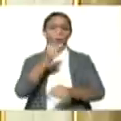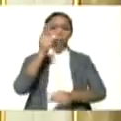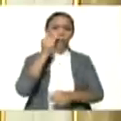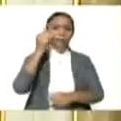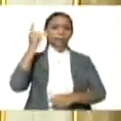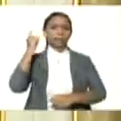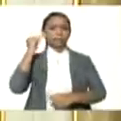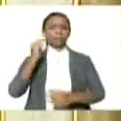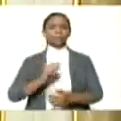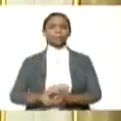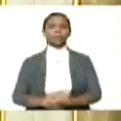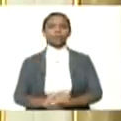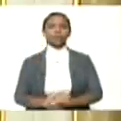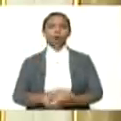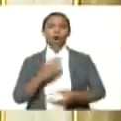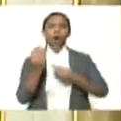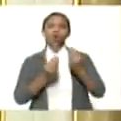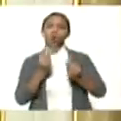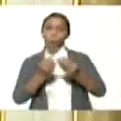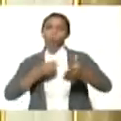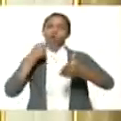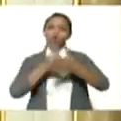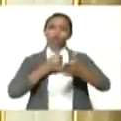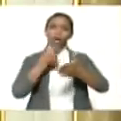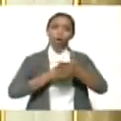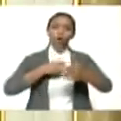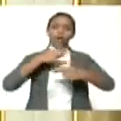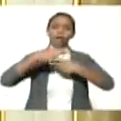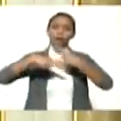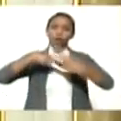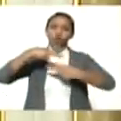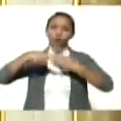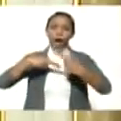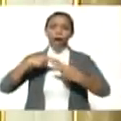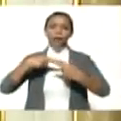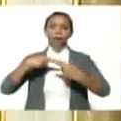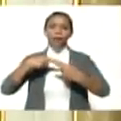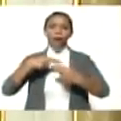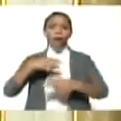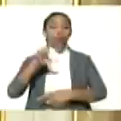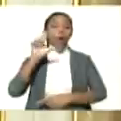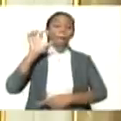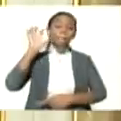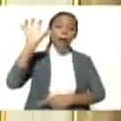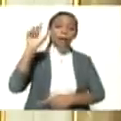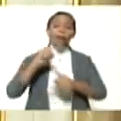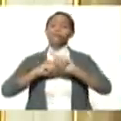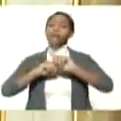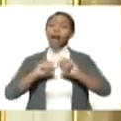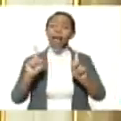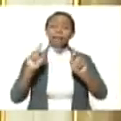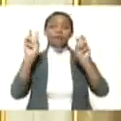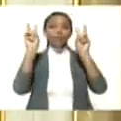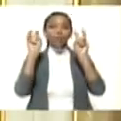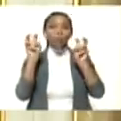trabajadoras, como luchador revolucionario por una patria distinta, por una patria